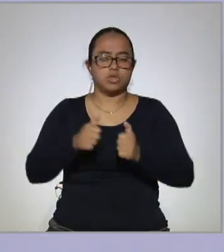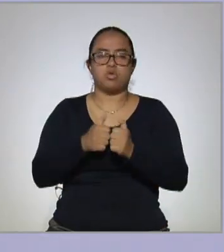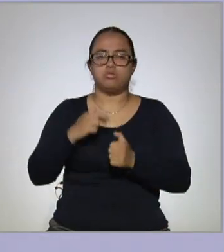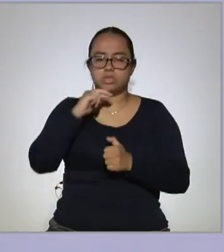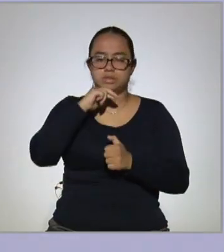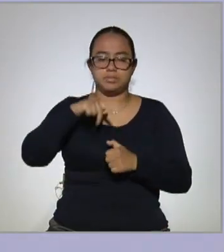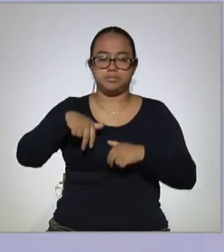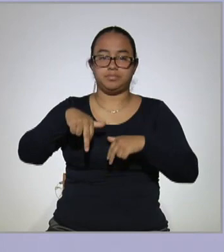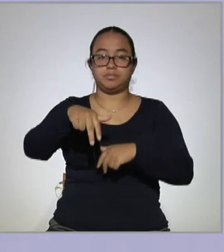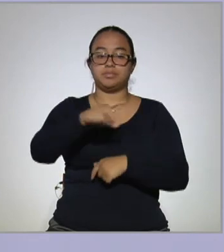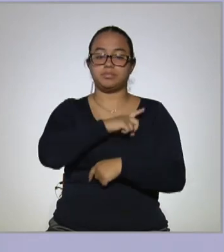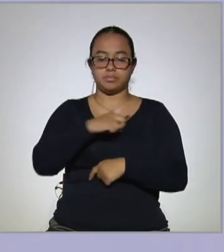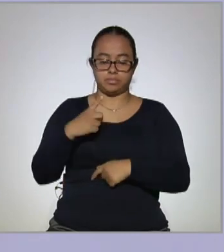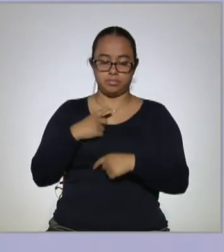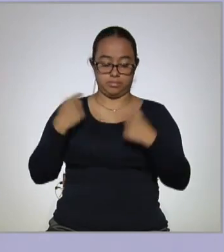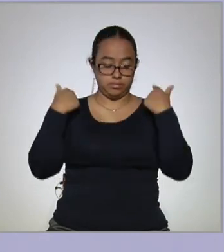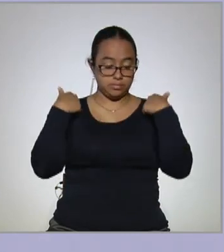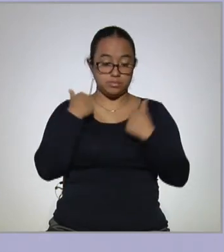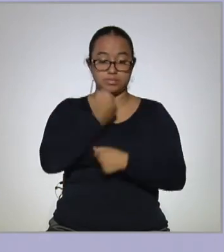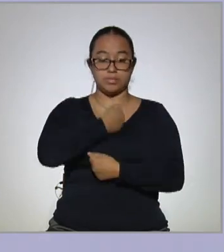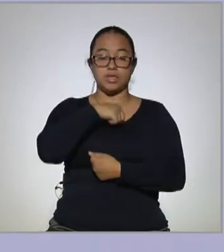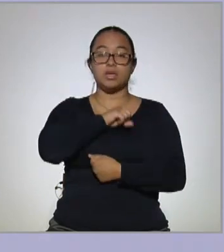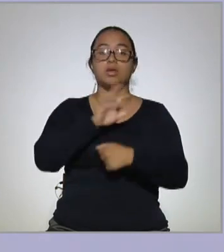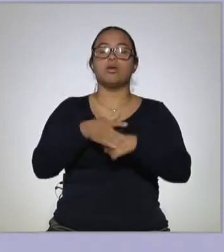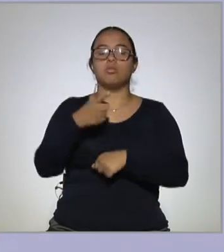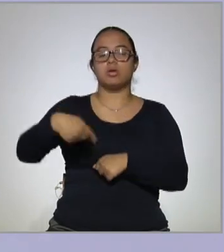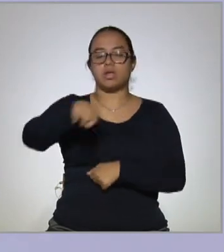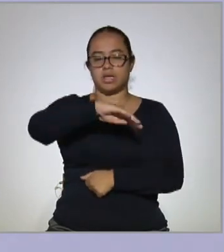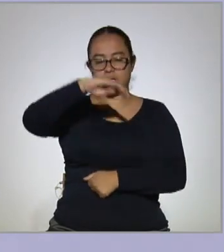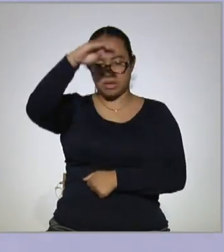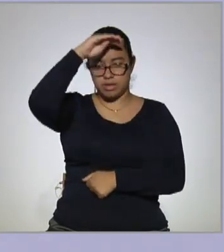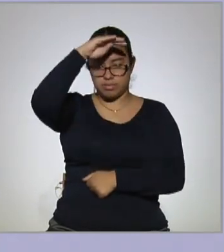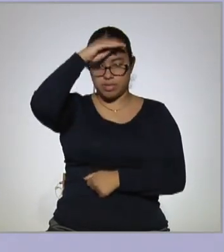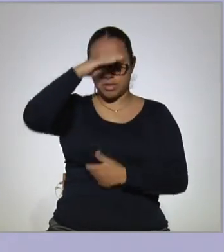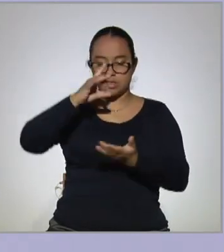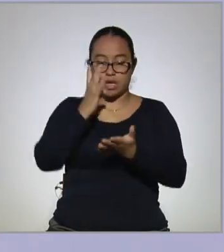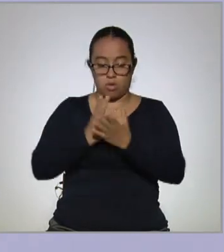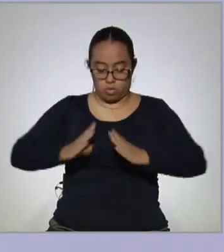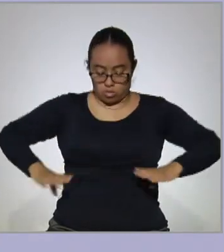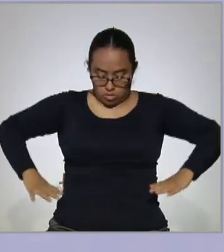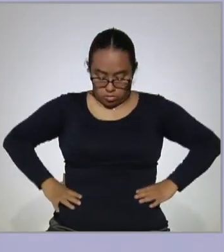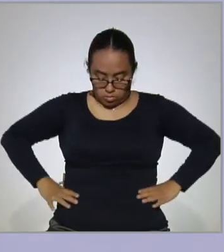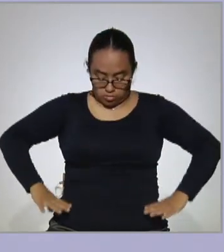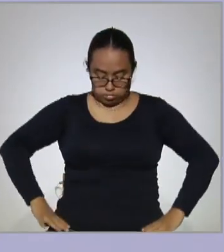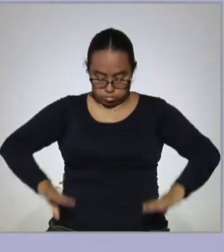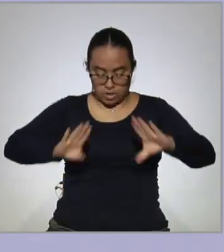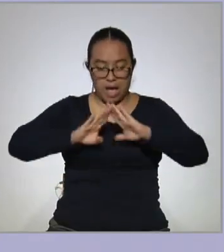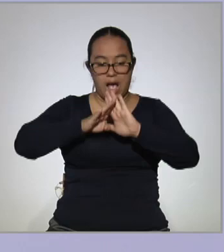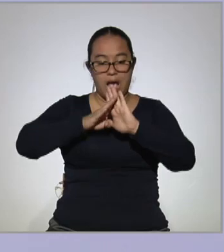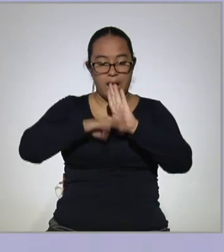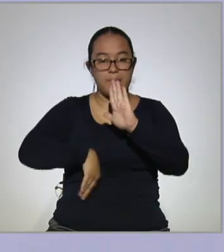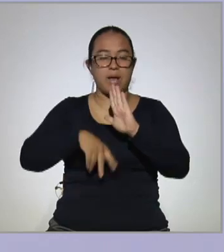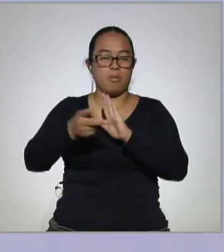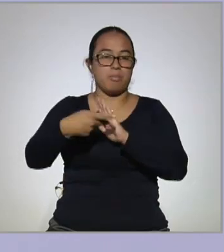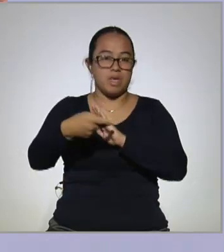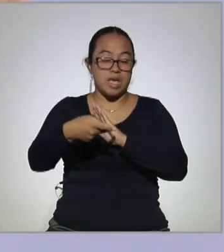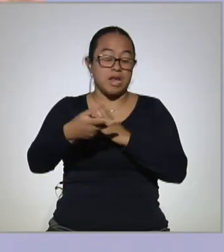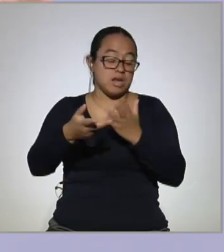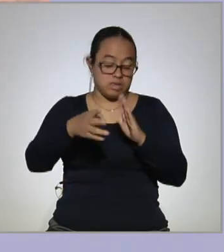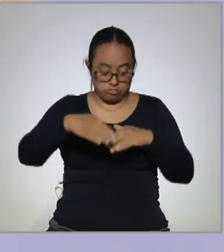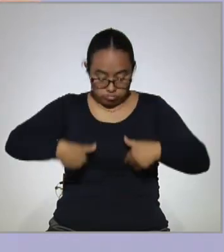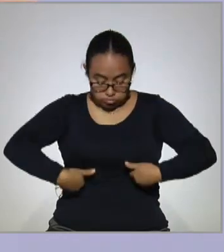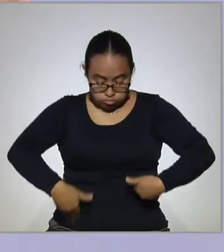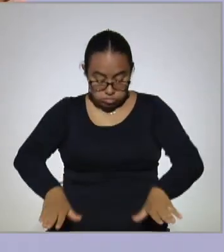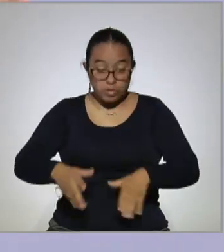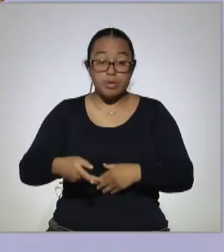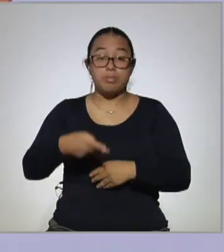mantener nuestros hombros lo más sano posible porque tendemos mucho a pensar en nuestro tren inferior, caderas, rodillas, tobillos, y se nos olvidan los hombros, pero nos acaban